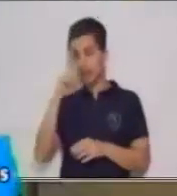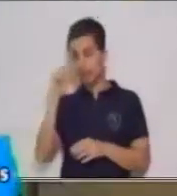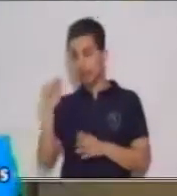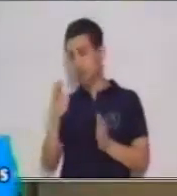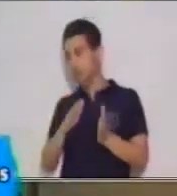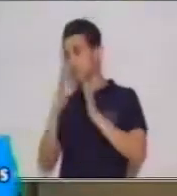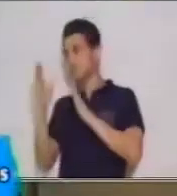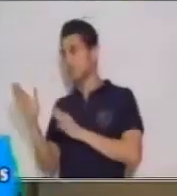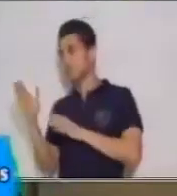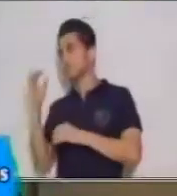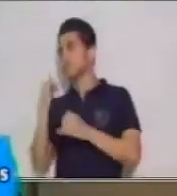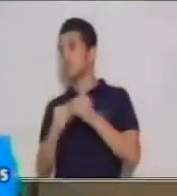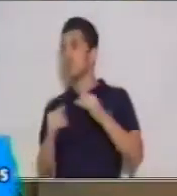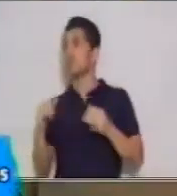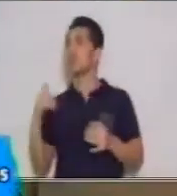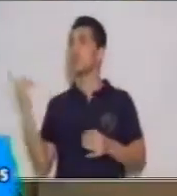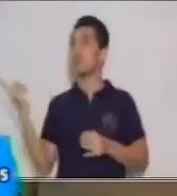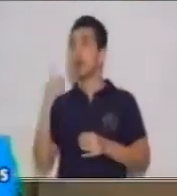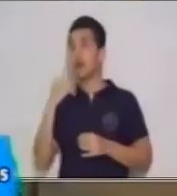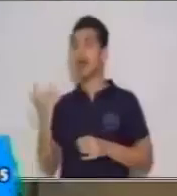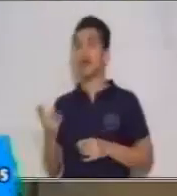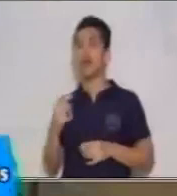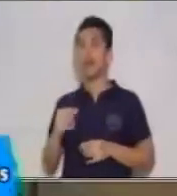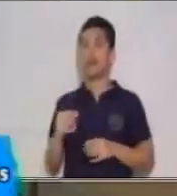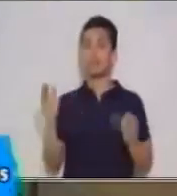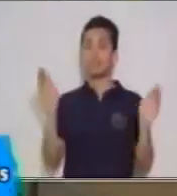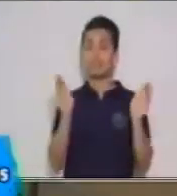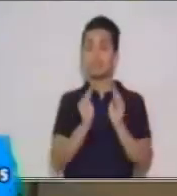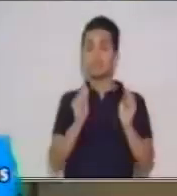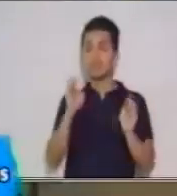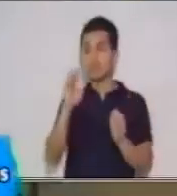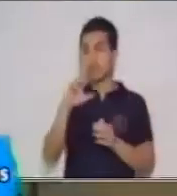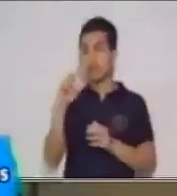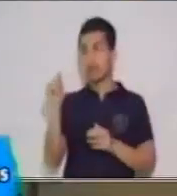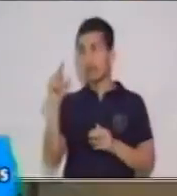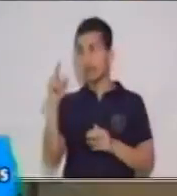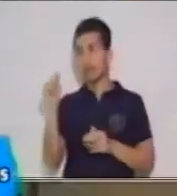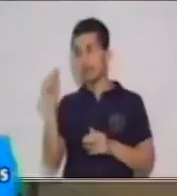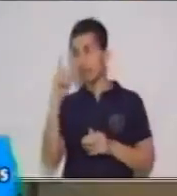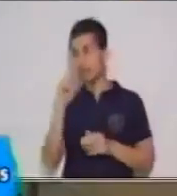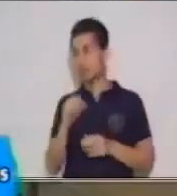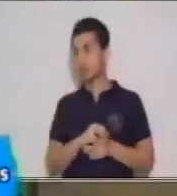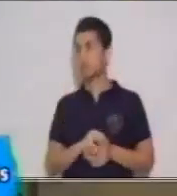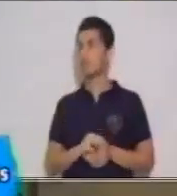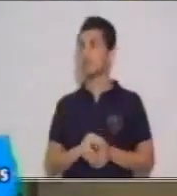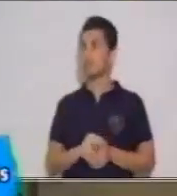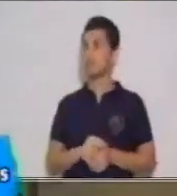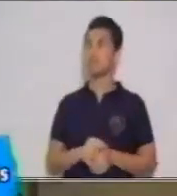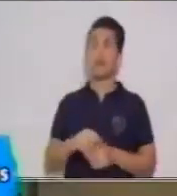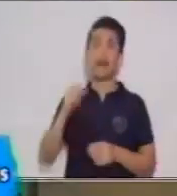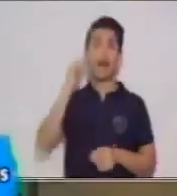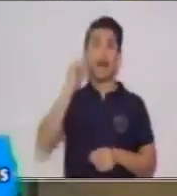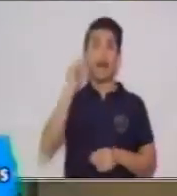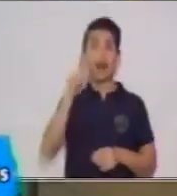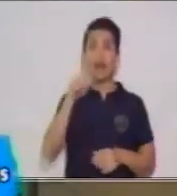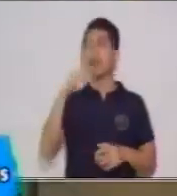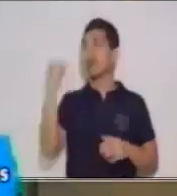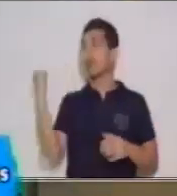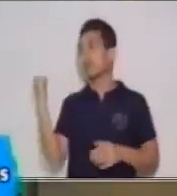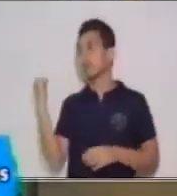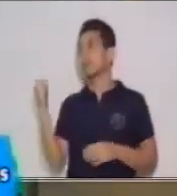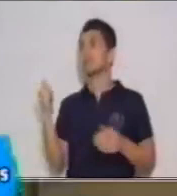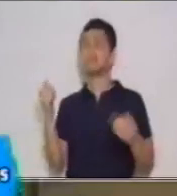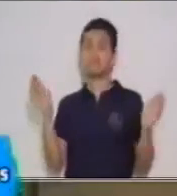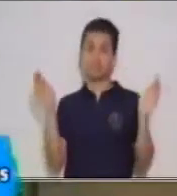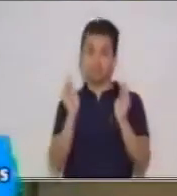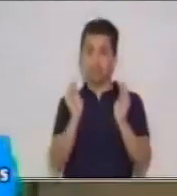la palabra gel. Es cerrada. Muy bien.